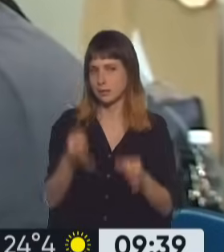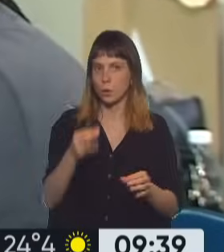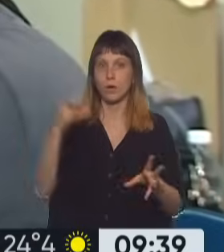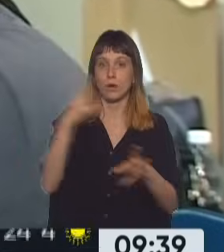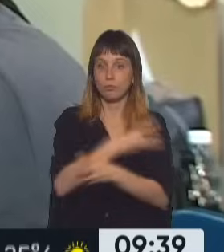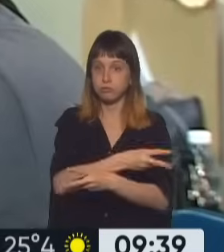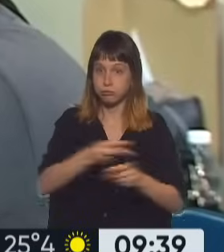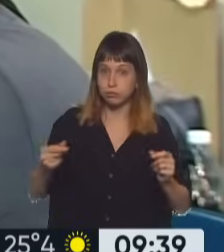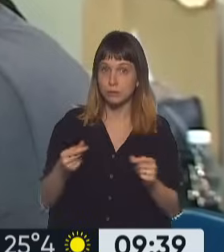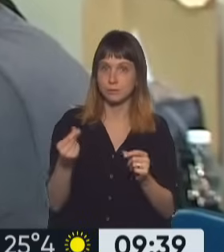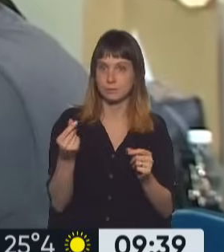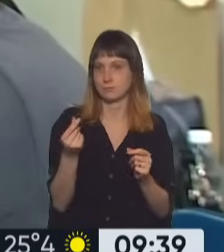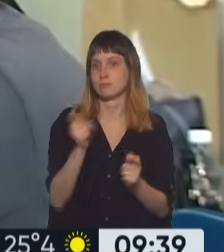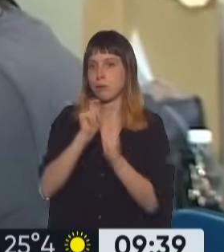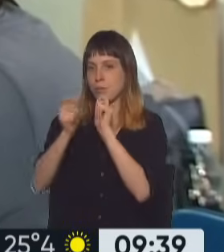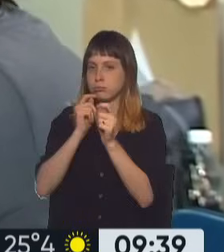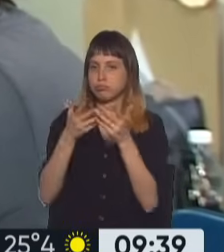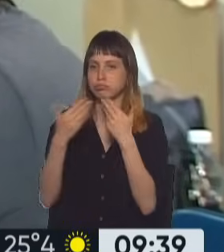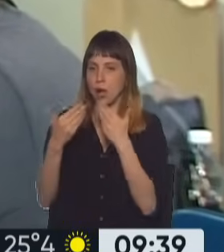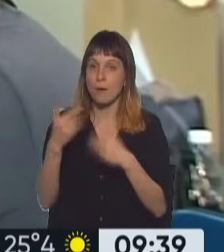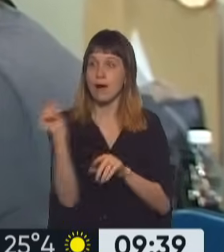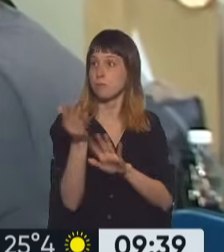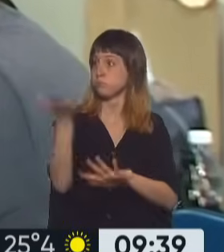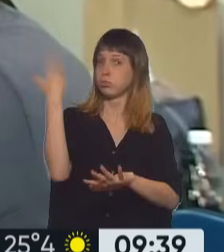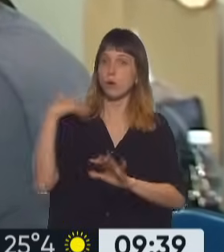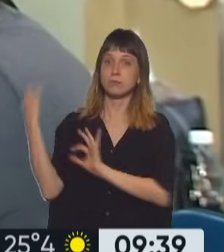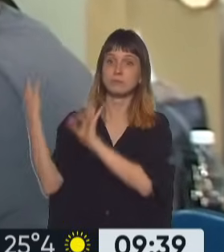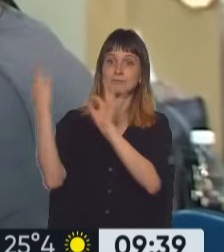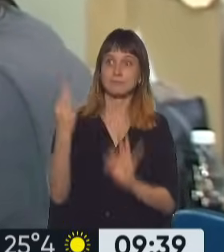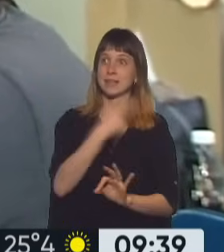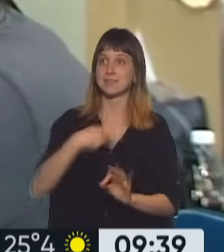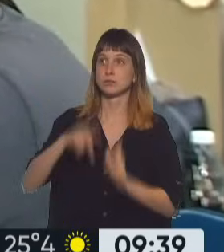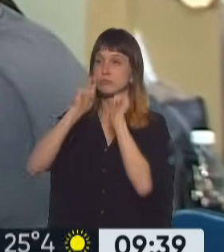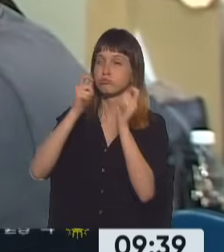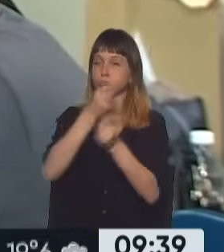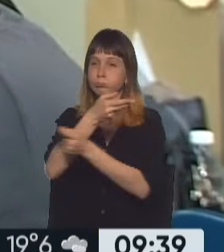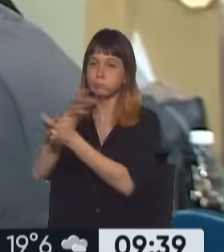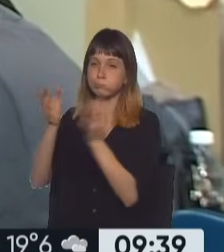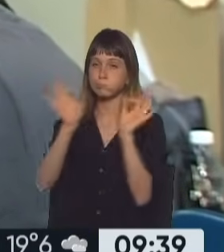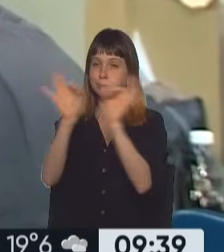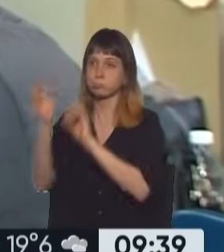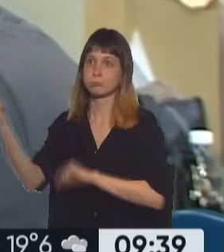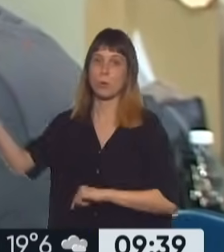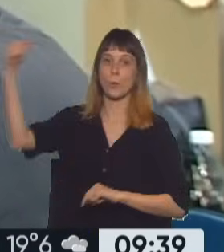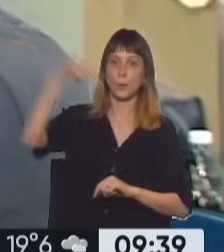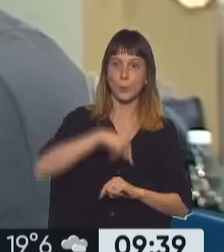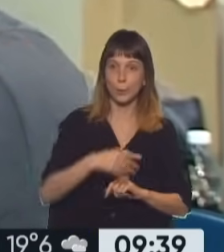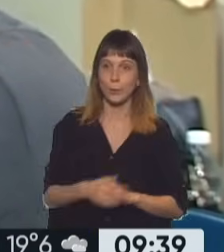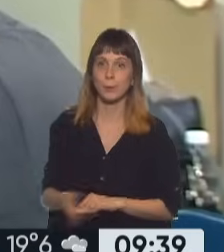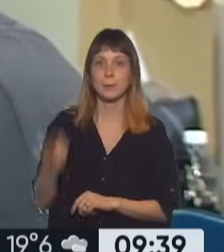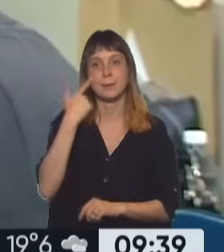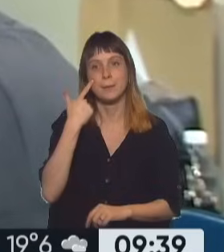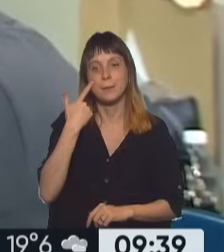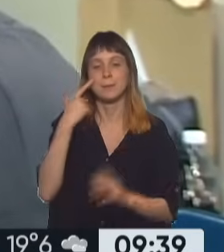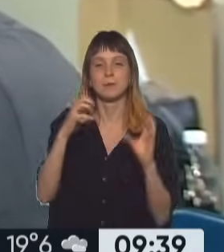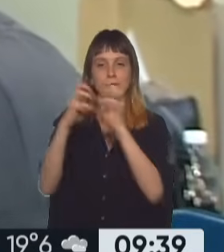Claro, ha llegado hace muy poquitas horas desde China, en lo que ha sido su visita al país asiático y en función de lo que ha sido su participación también de los